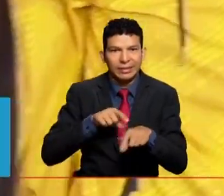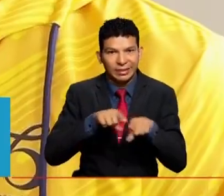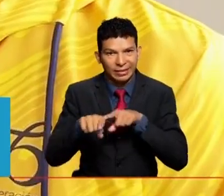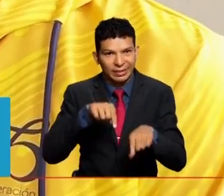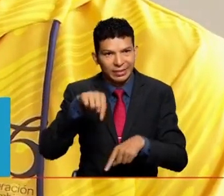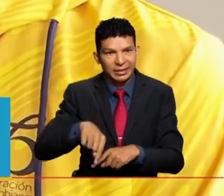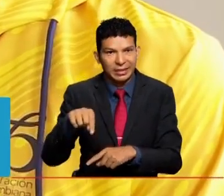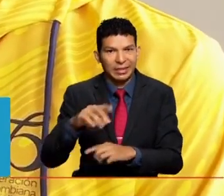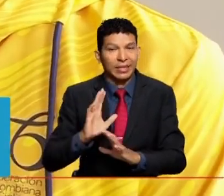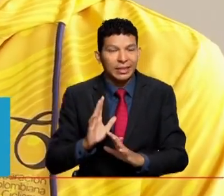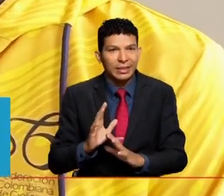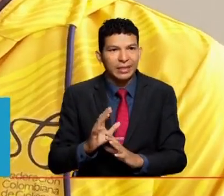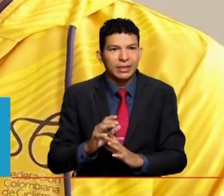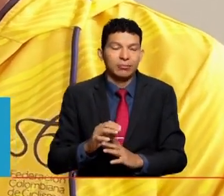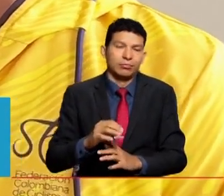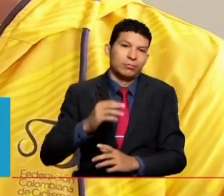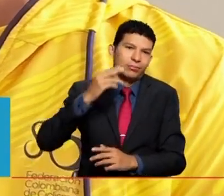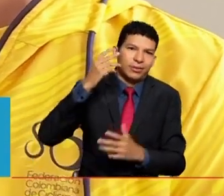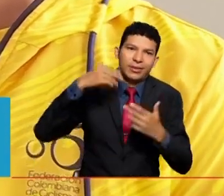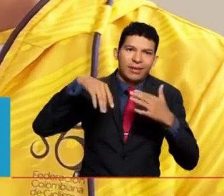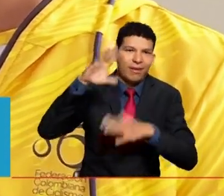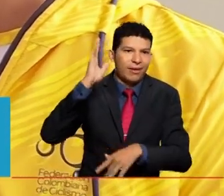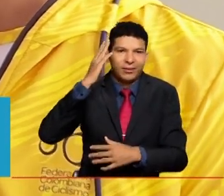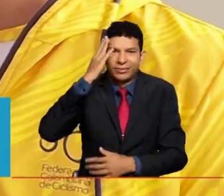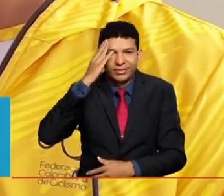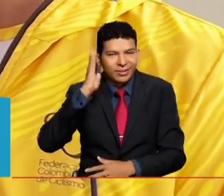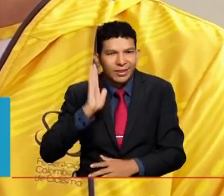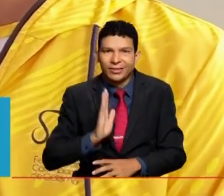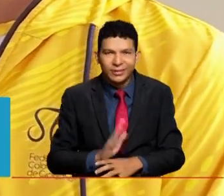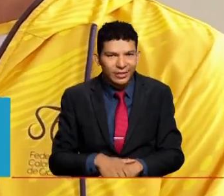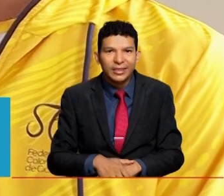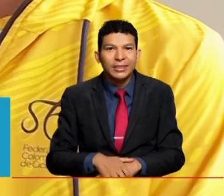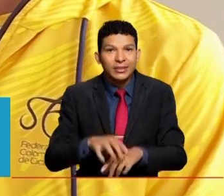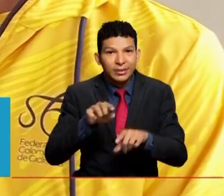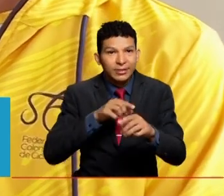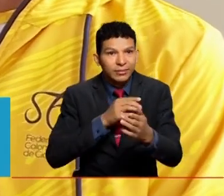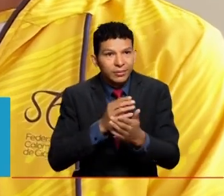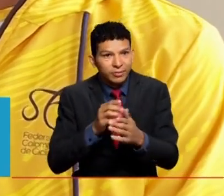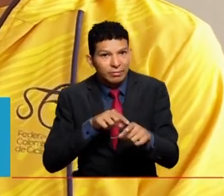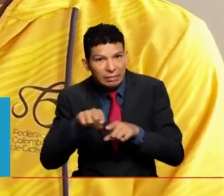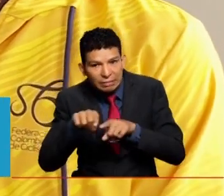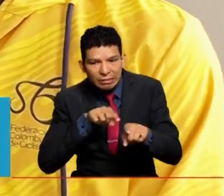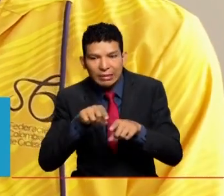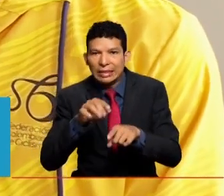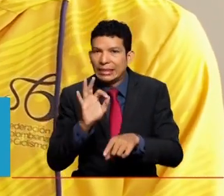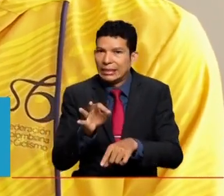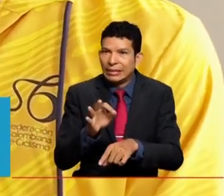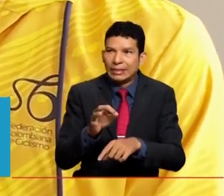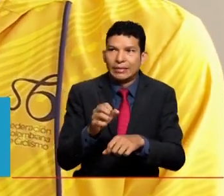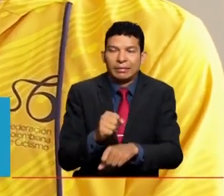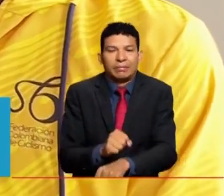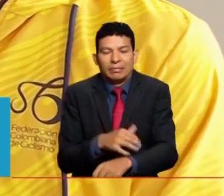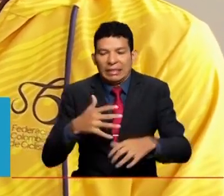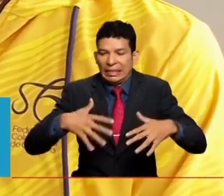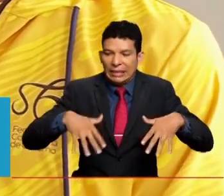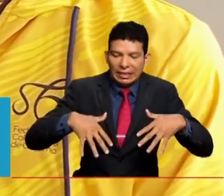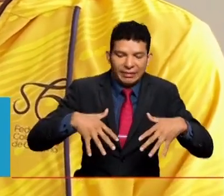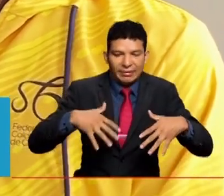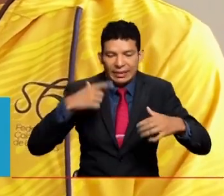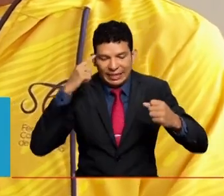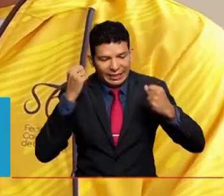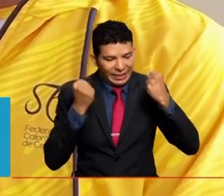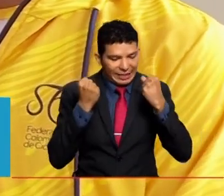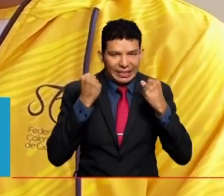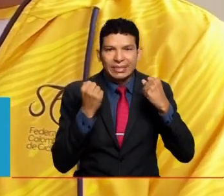casa? Sí, sí, o sea, obvio, porque es una carrera, entonces en toda carrera se vive presión, se vive nervio, entusiasmo, angustia